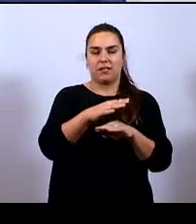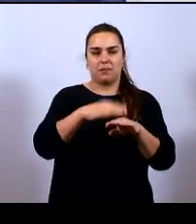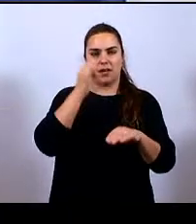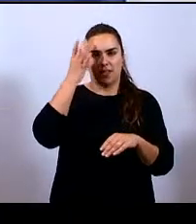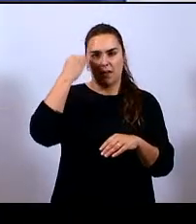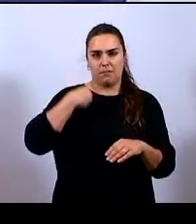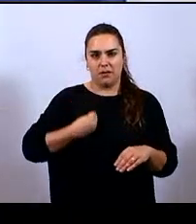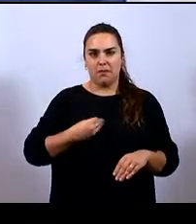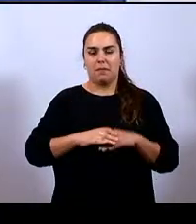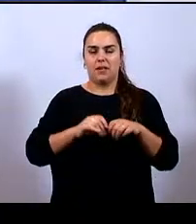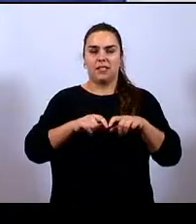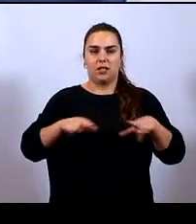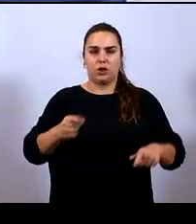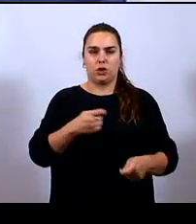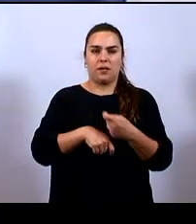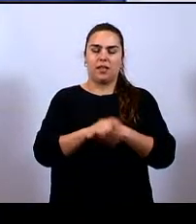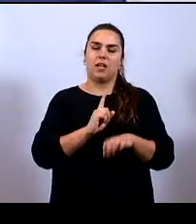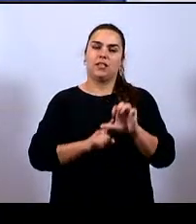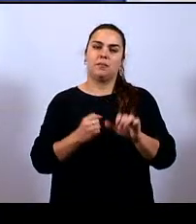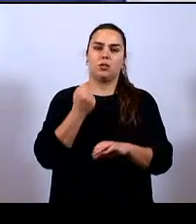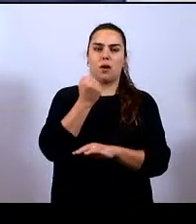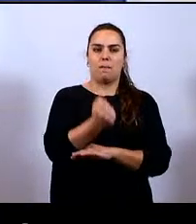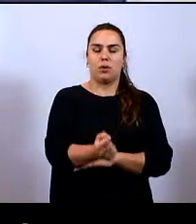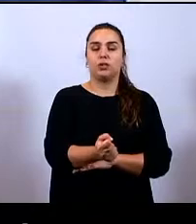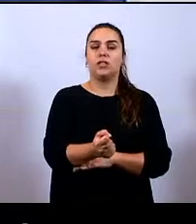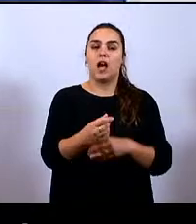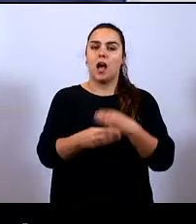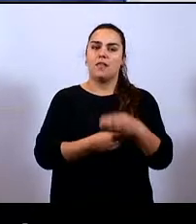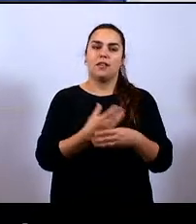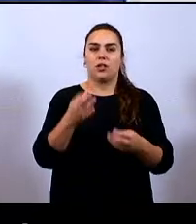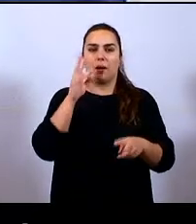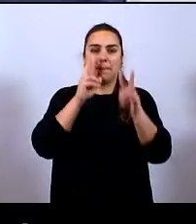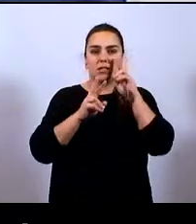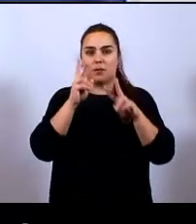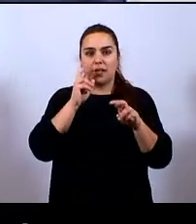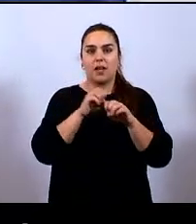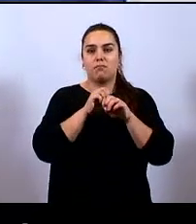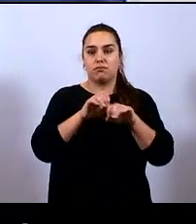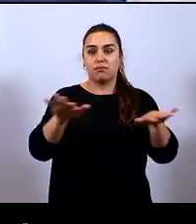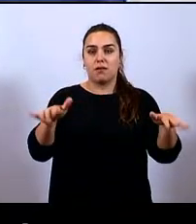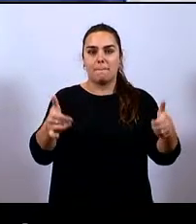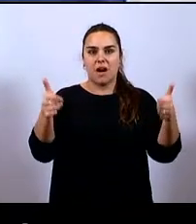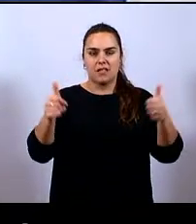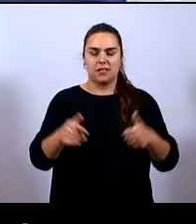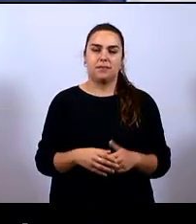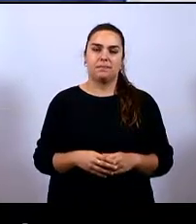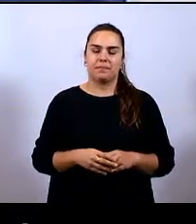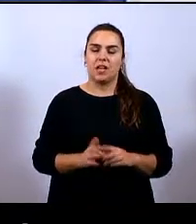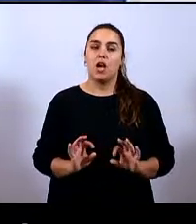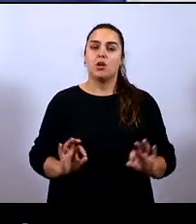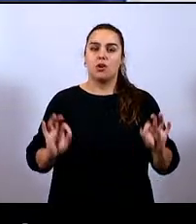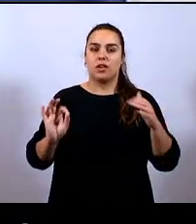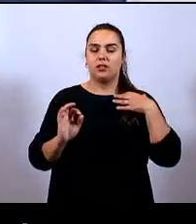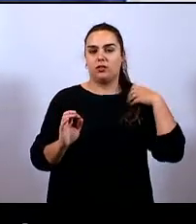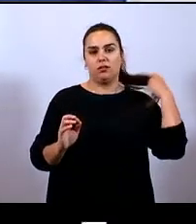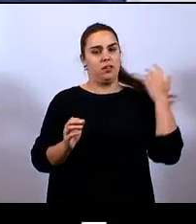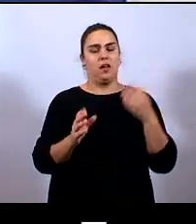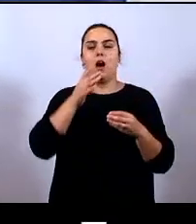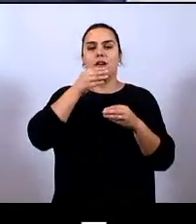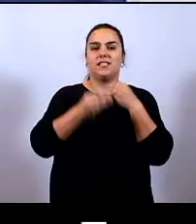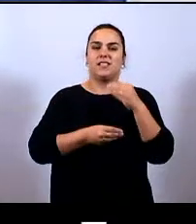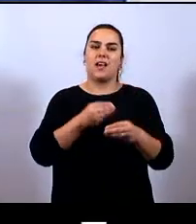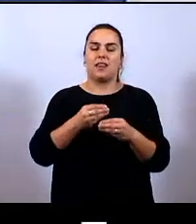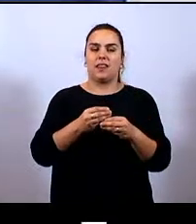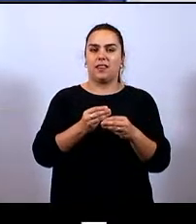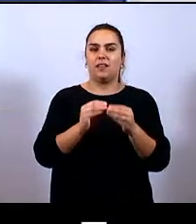sector comercial extremeño, incrementando su visibilidad y su alcance. En concreto, se respaldará la elaboración de un